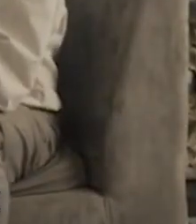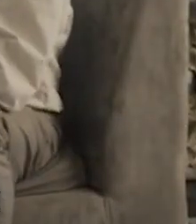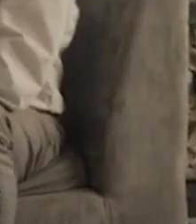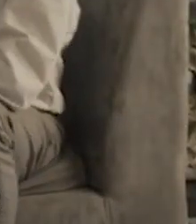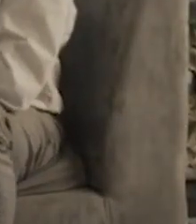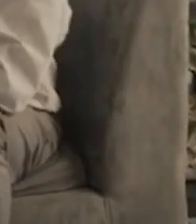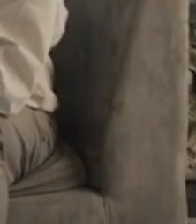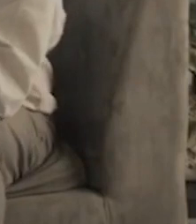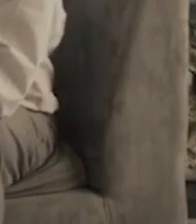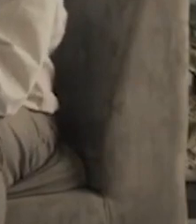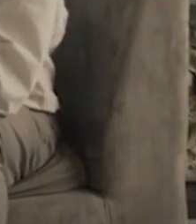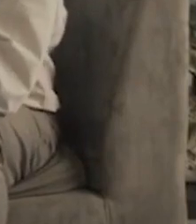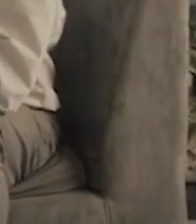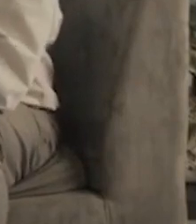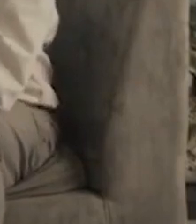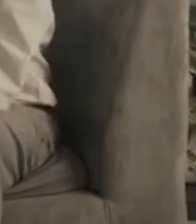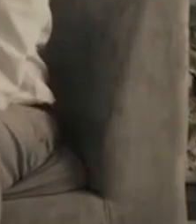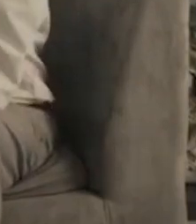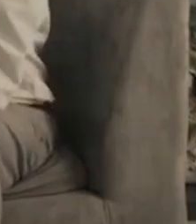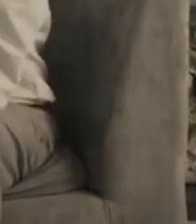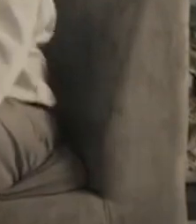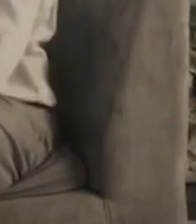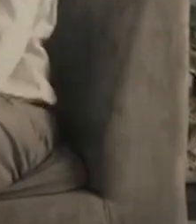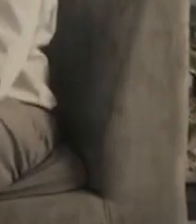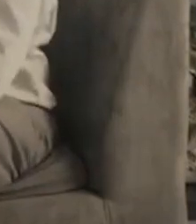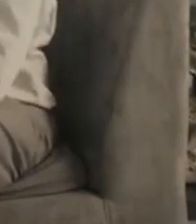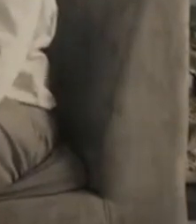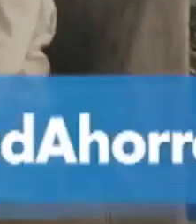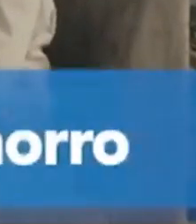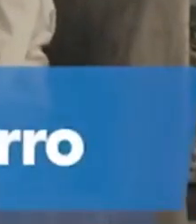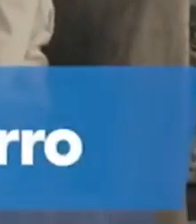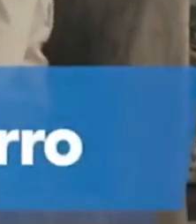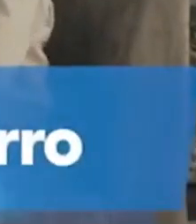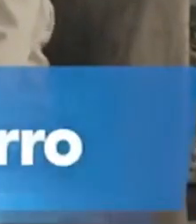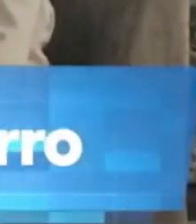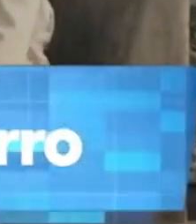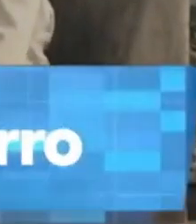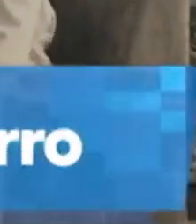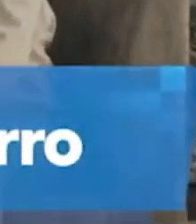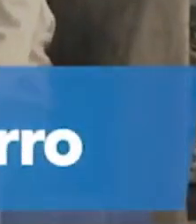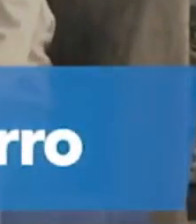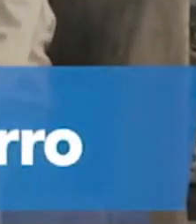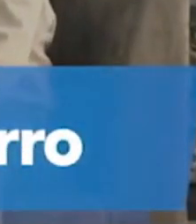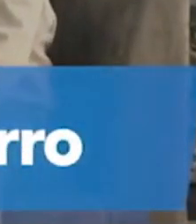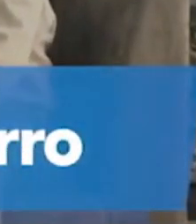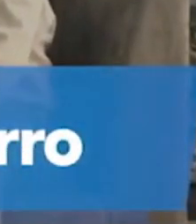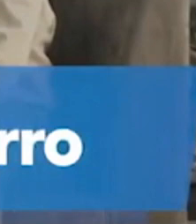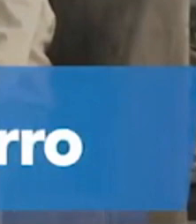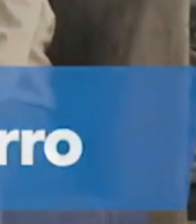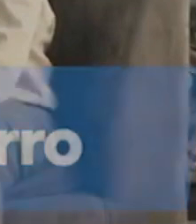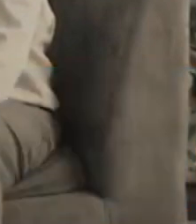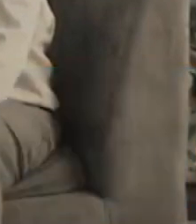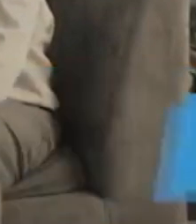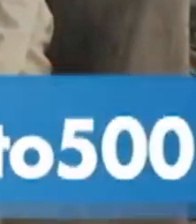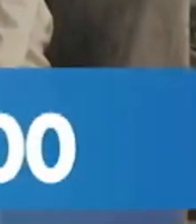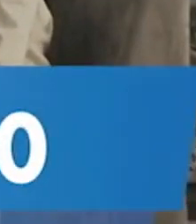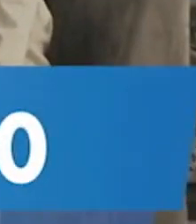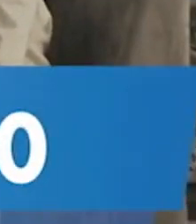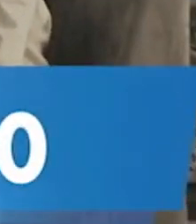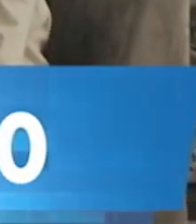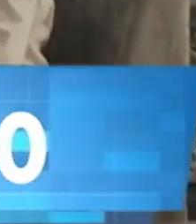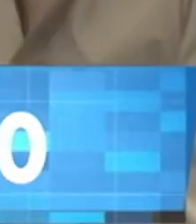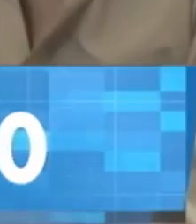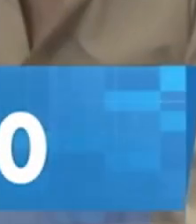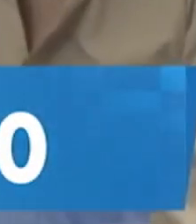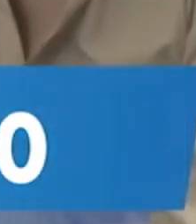bonito, espérese. Ok. 1, 2, dele más. Ahora que estamos en actitud ahorro, quiero invitarles a unirse al